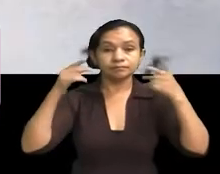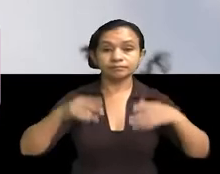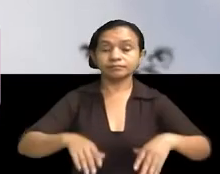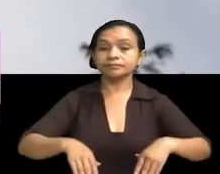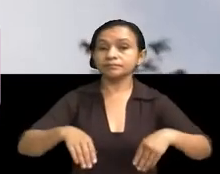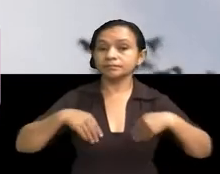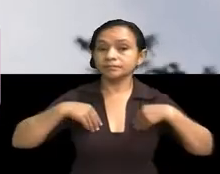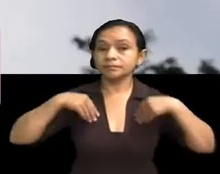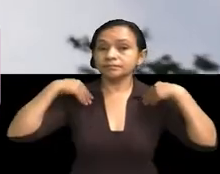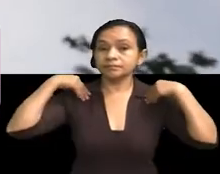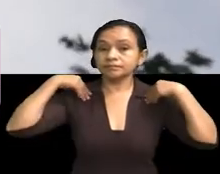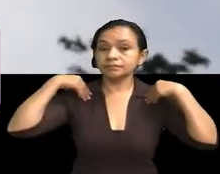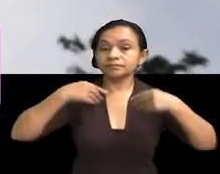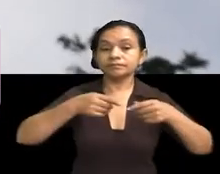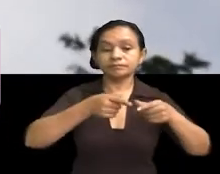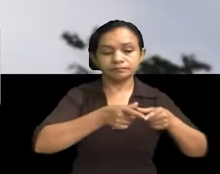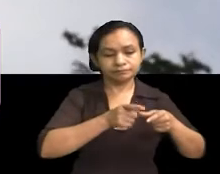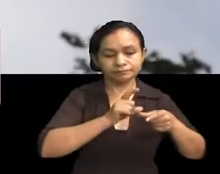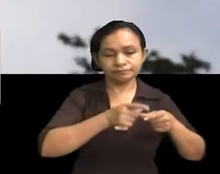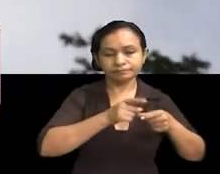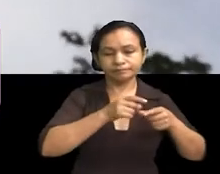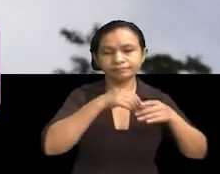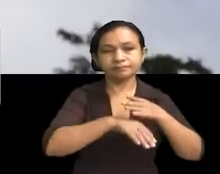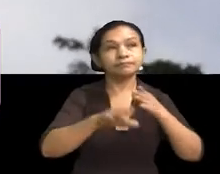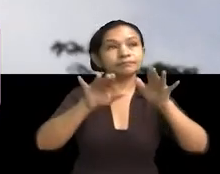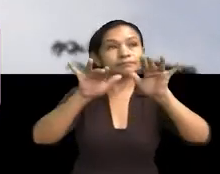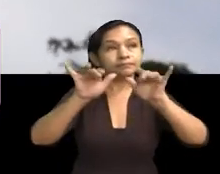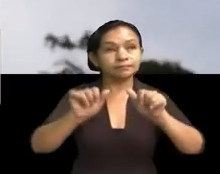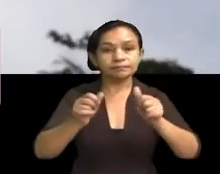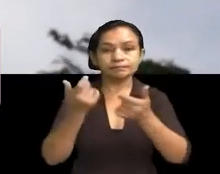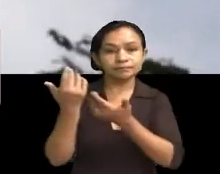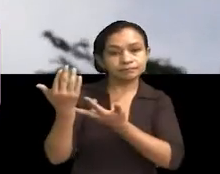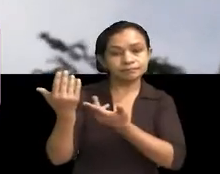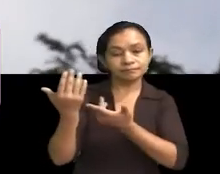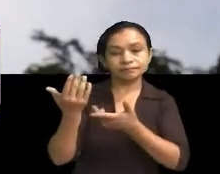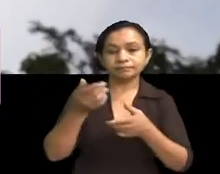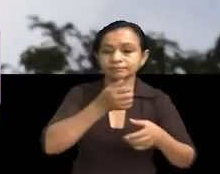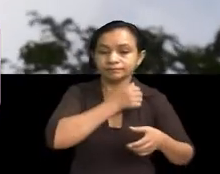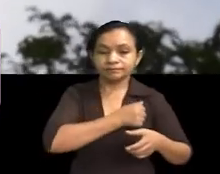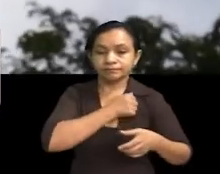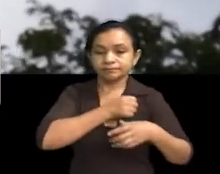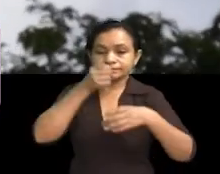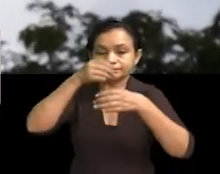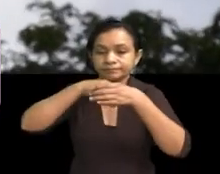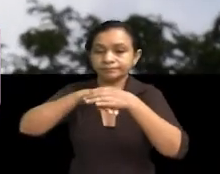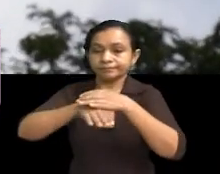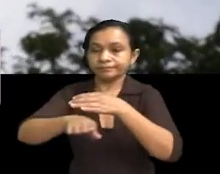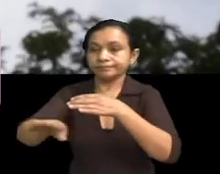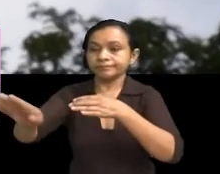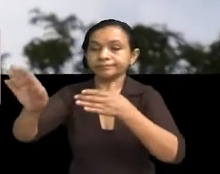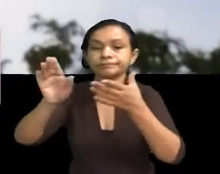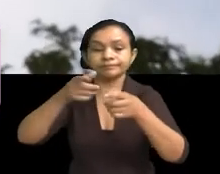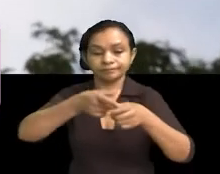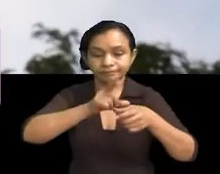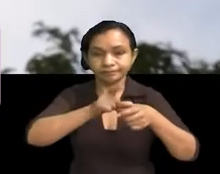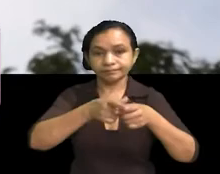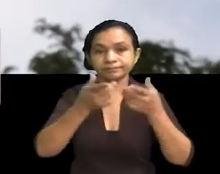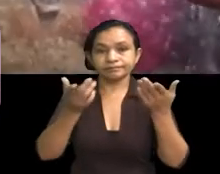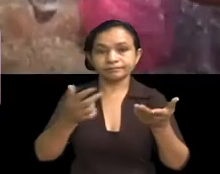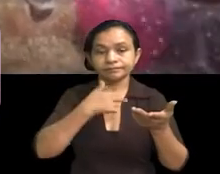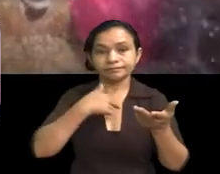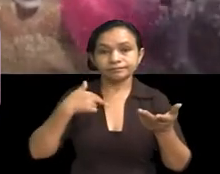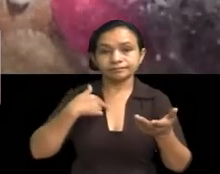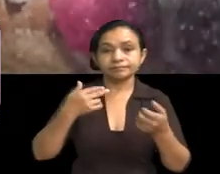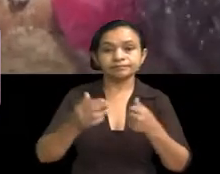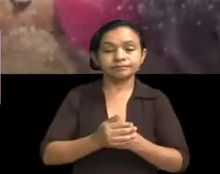el alcantarillado sanitario prácticamente está listo y está en la planta de tratamiento y esa está en la fase de ejecución. Okay.